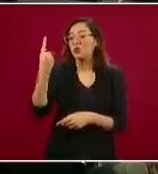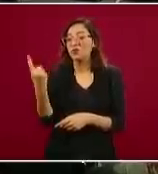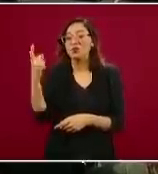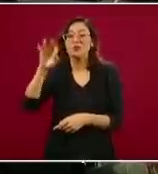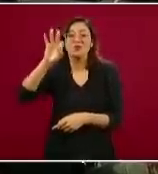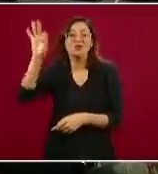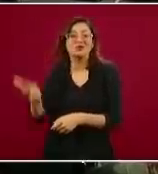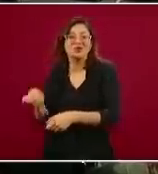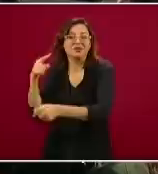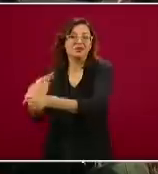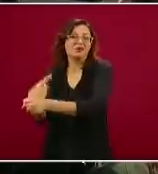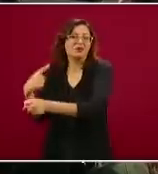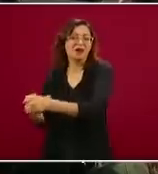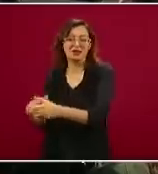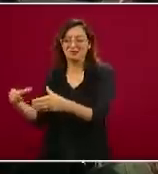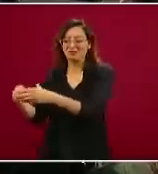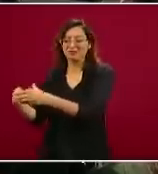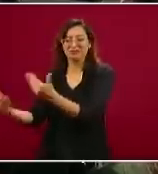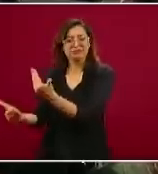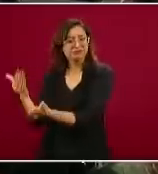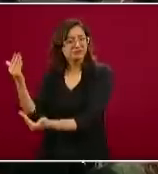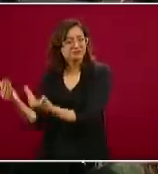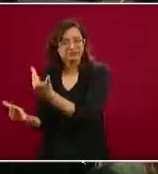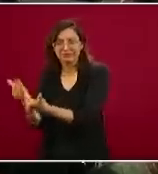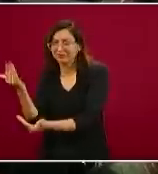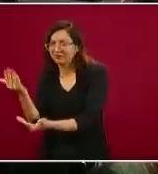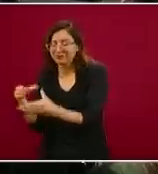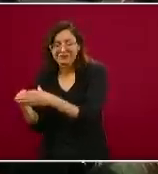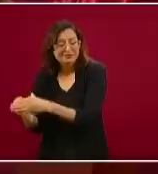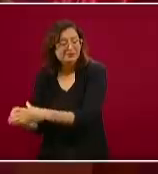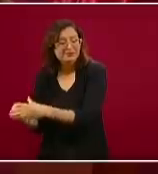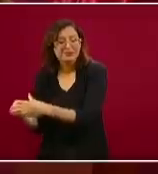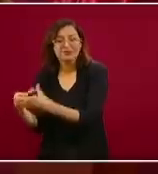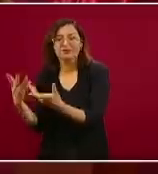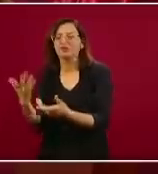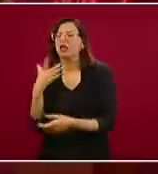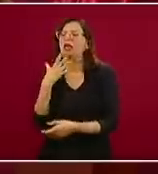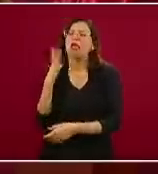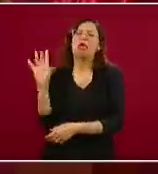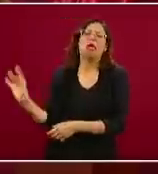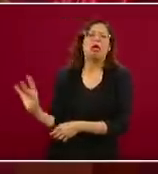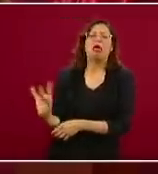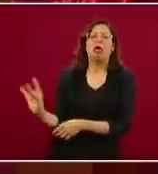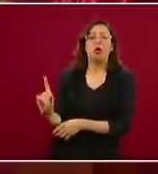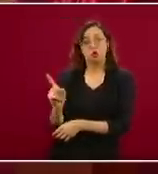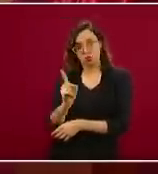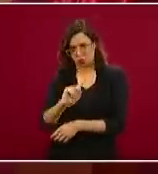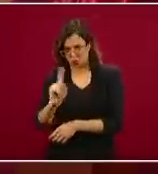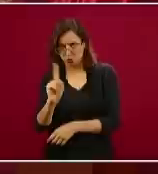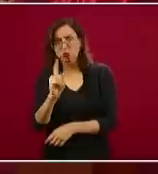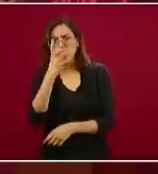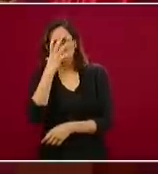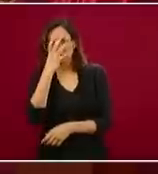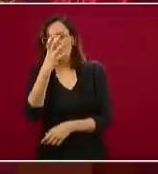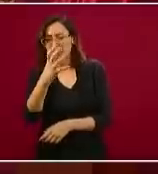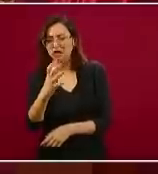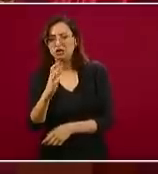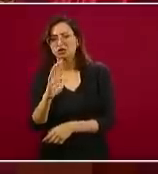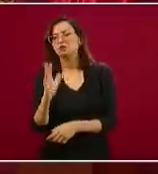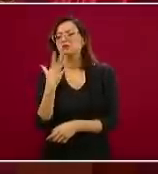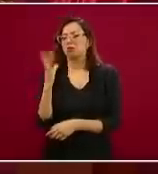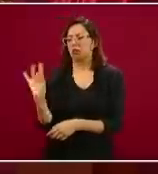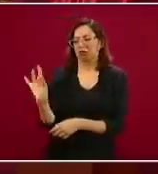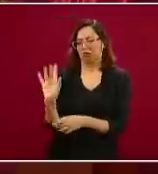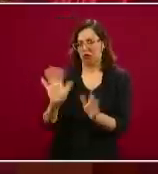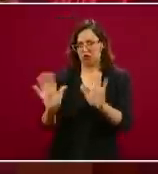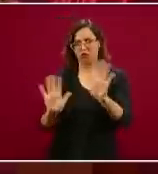0.001% de la población. Lo enfatizamos porque, sin minimizar la importancia de esta epidemia, que quede muy claro, sin minimizar